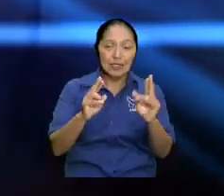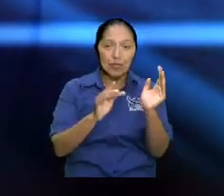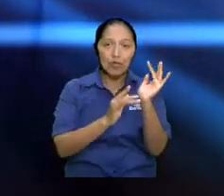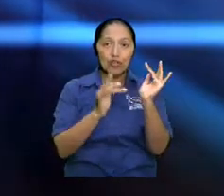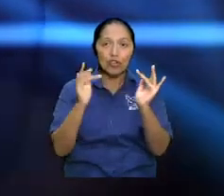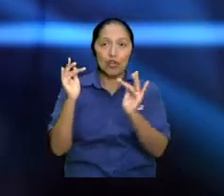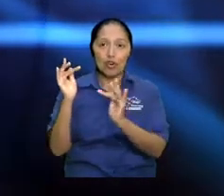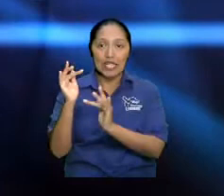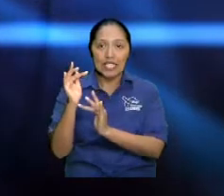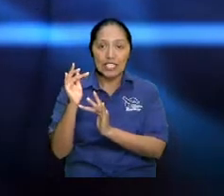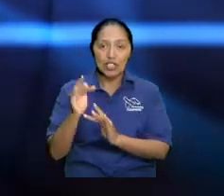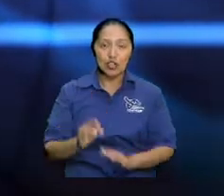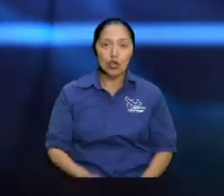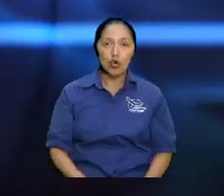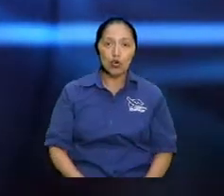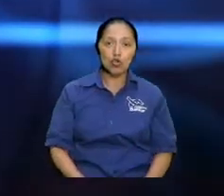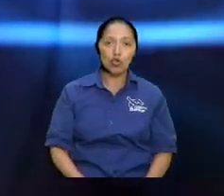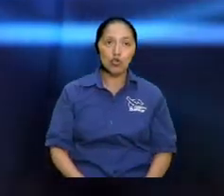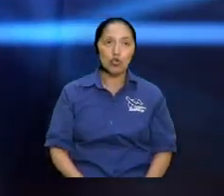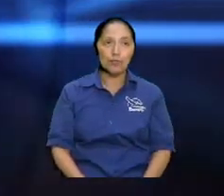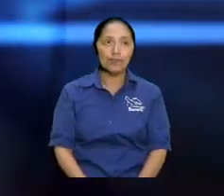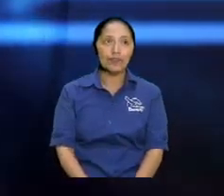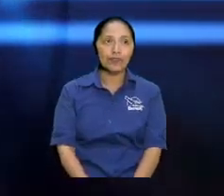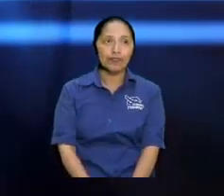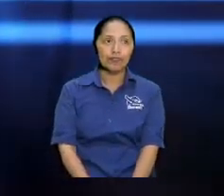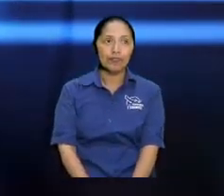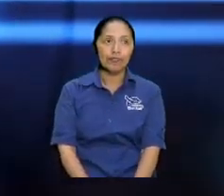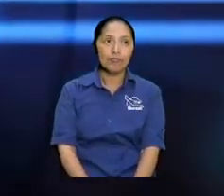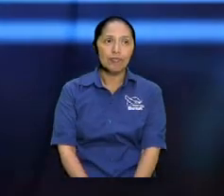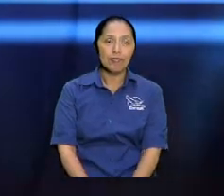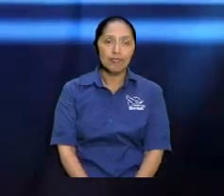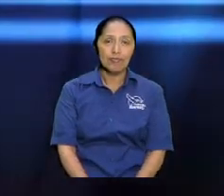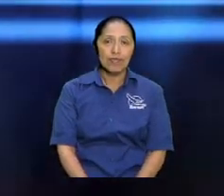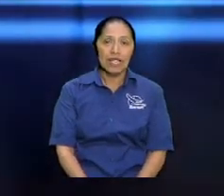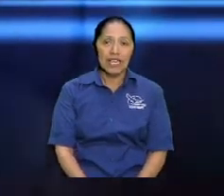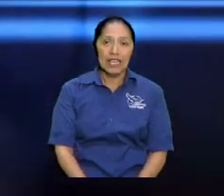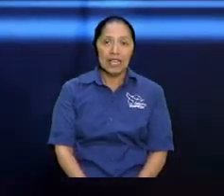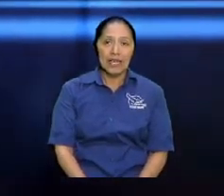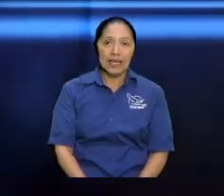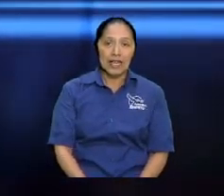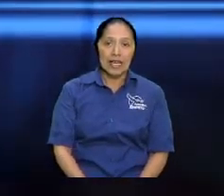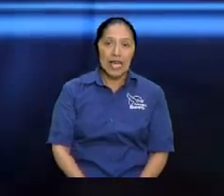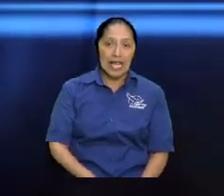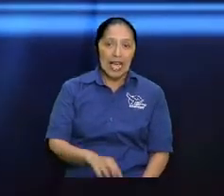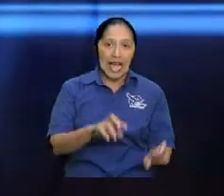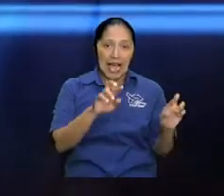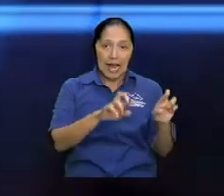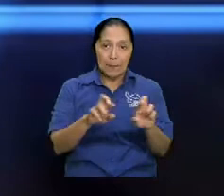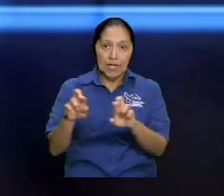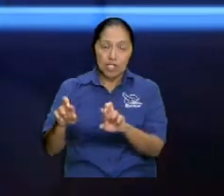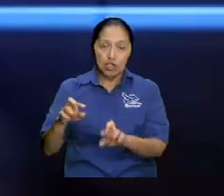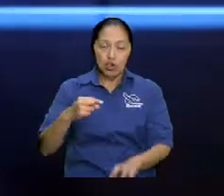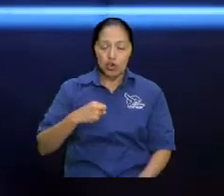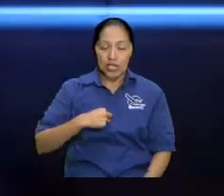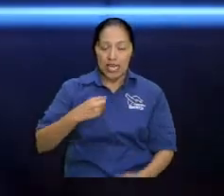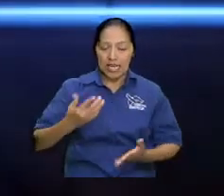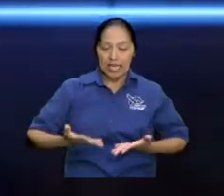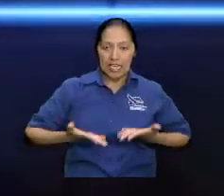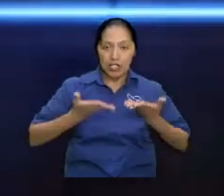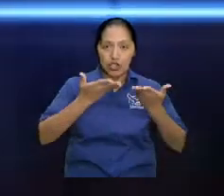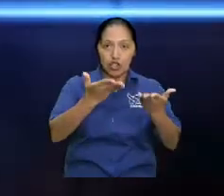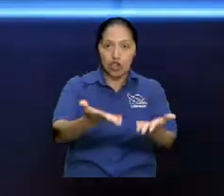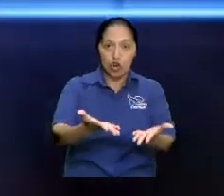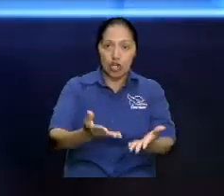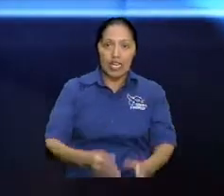pan. Saca a luz quién es quién. Y entonces, esto no lo